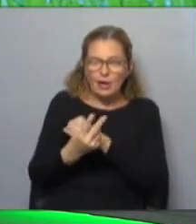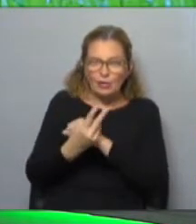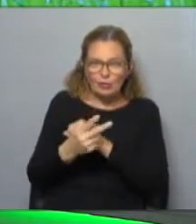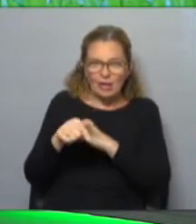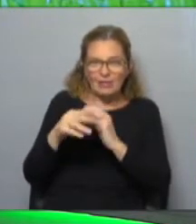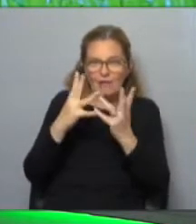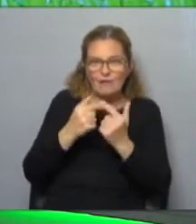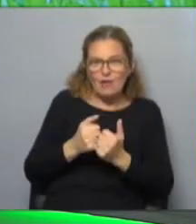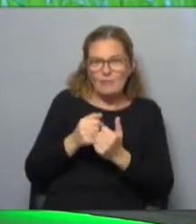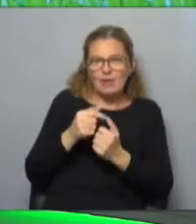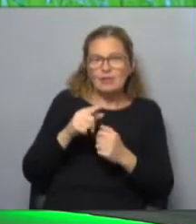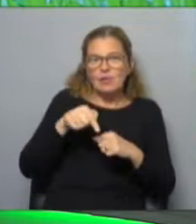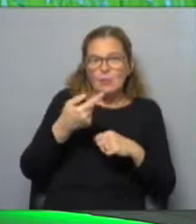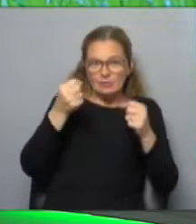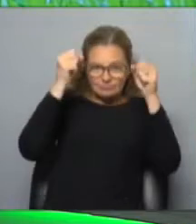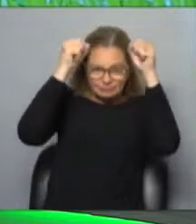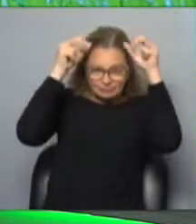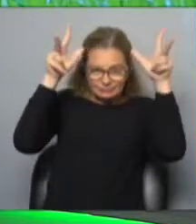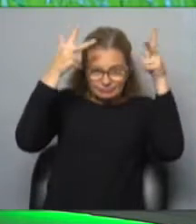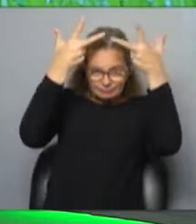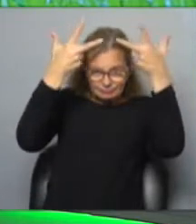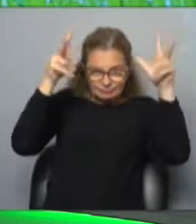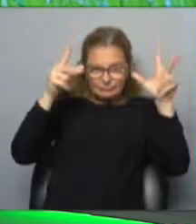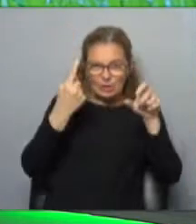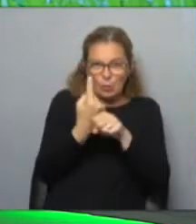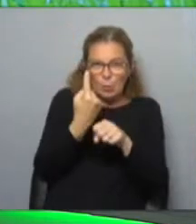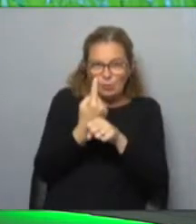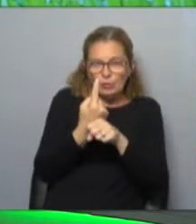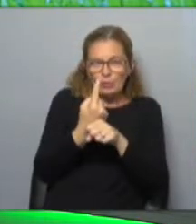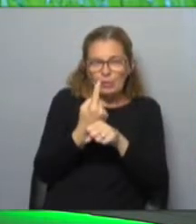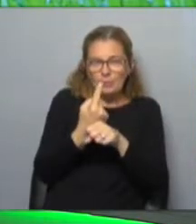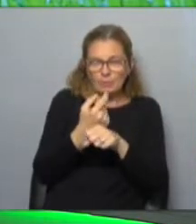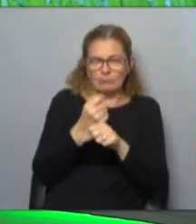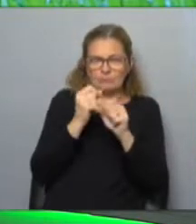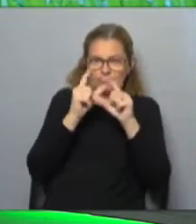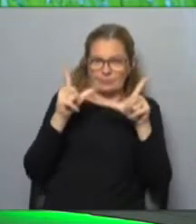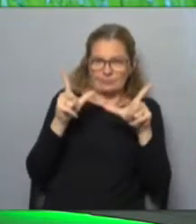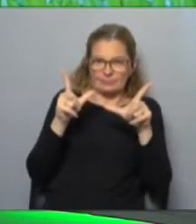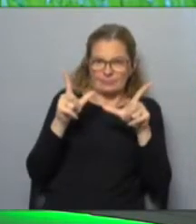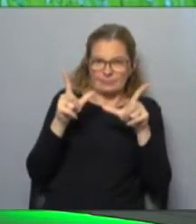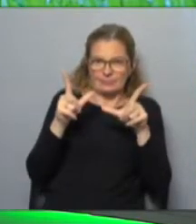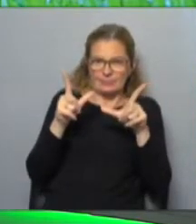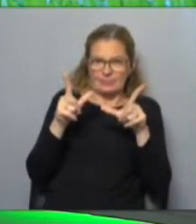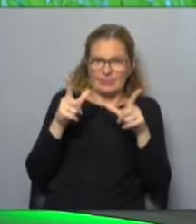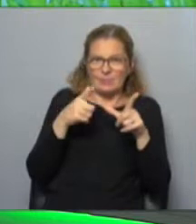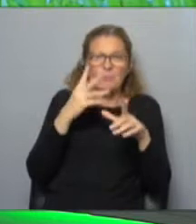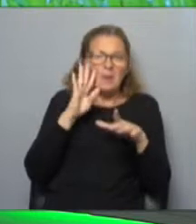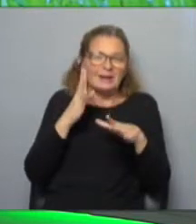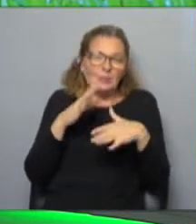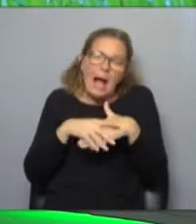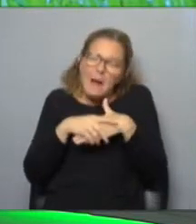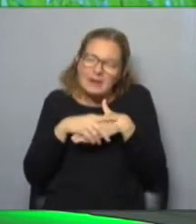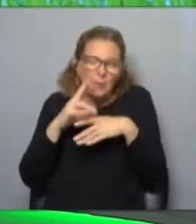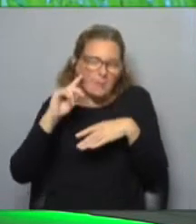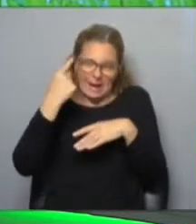de esta manera. Y luego está el Cervo Axis Axis, que fue uno de los que tuvo más notoriedad, quizás porque es bastante amigable en su